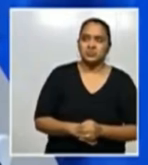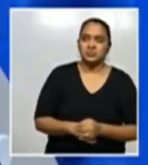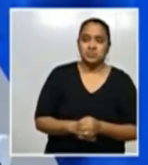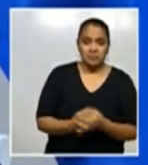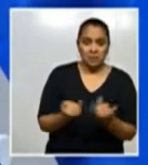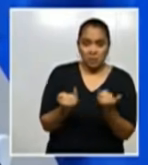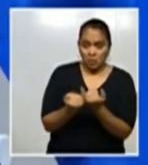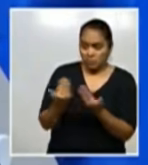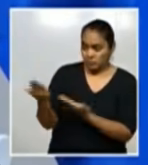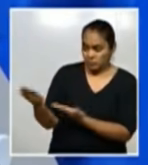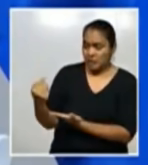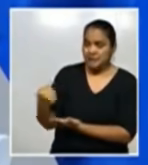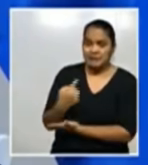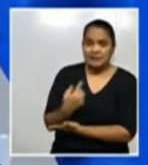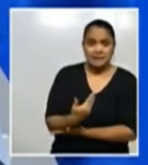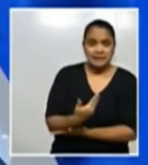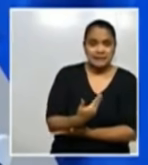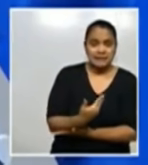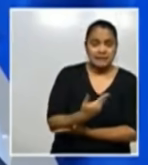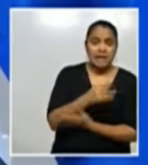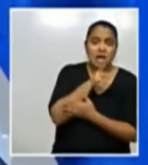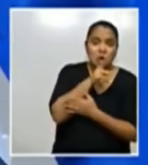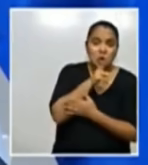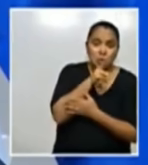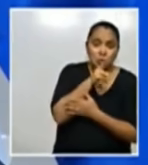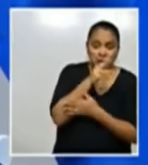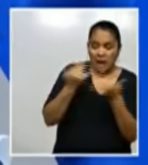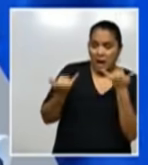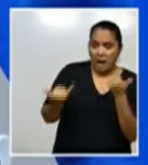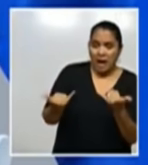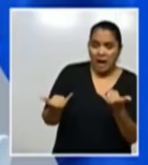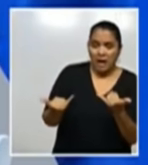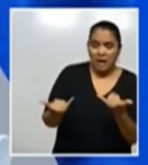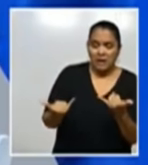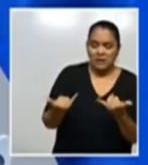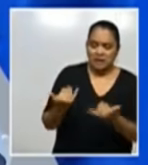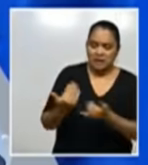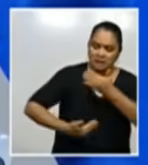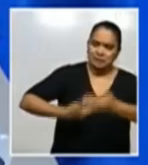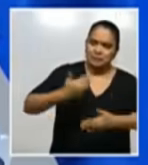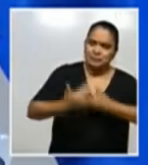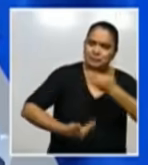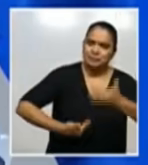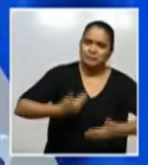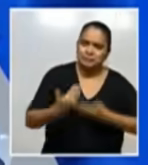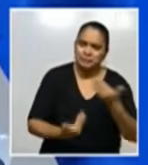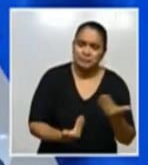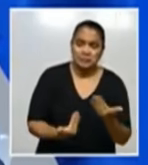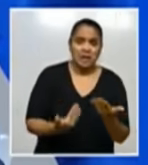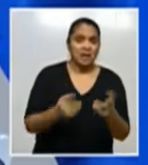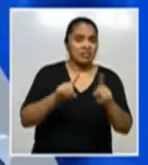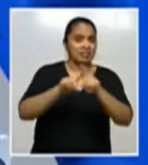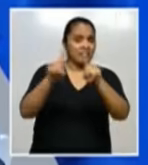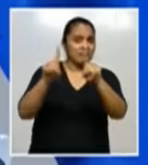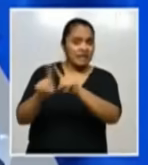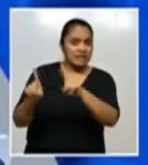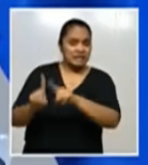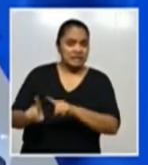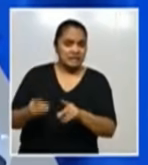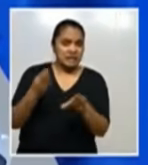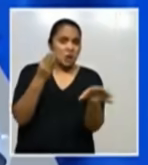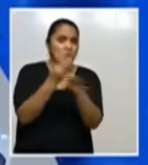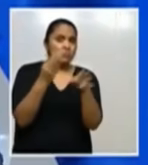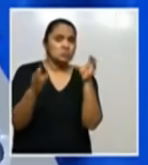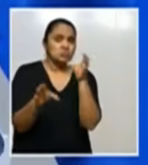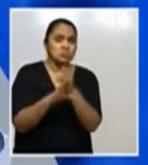el país es Honduras, pero hay una diversidad, no solamente en